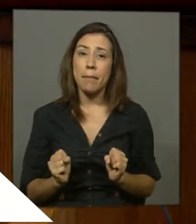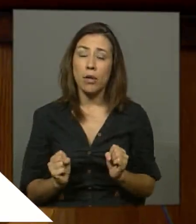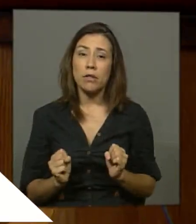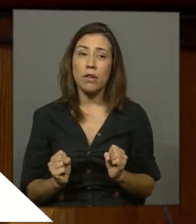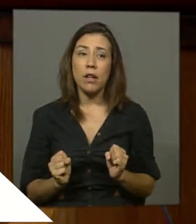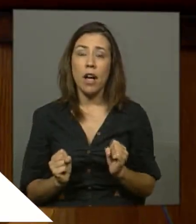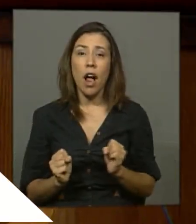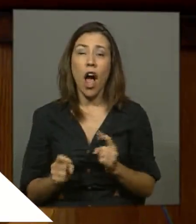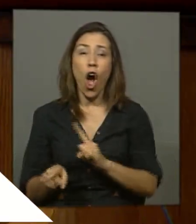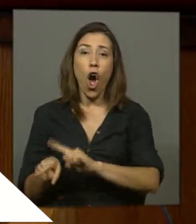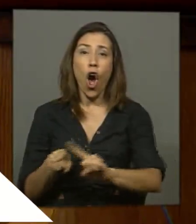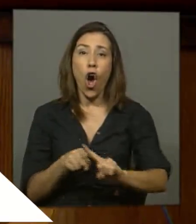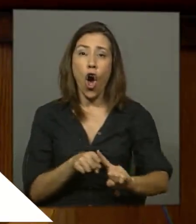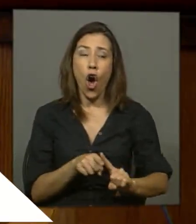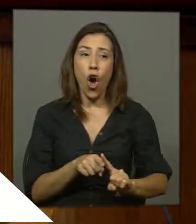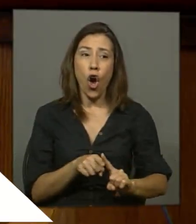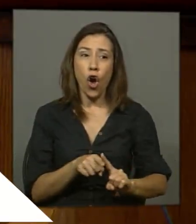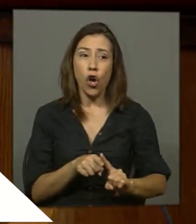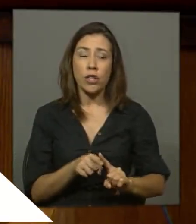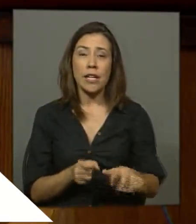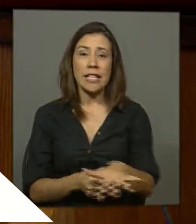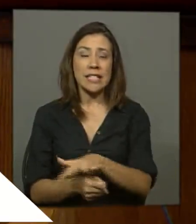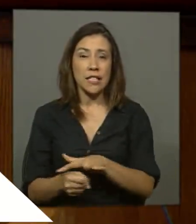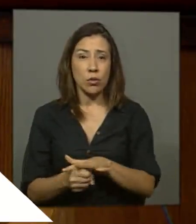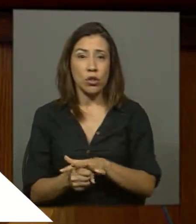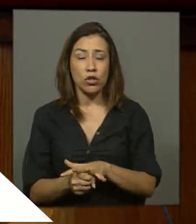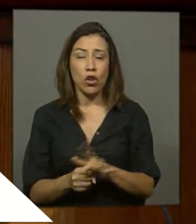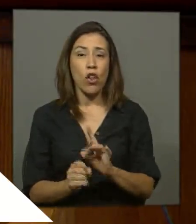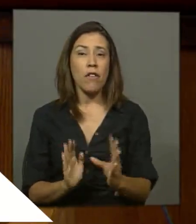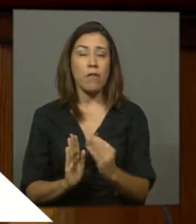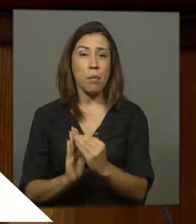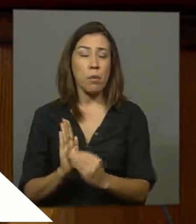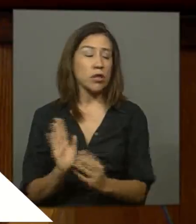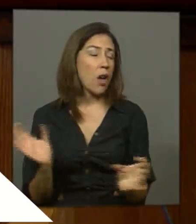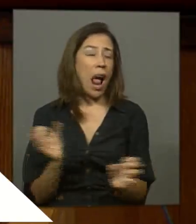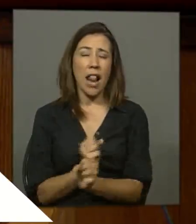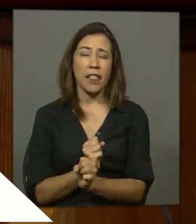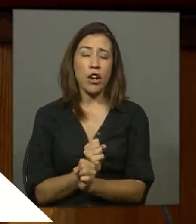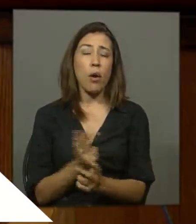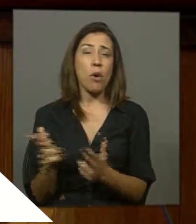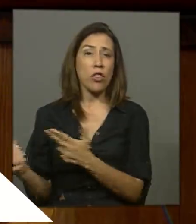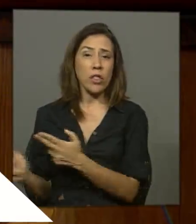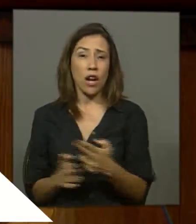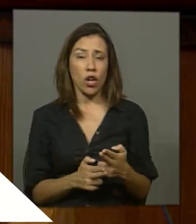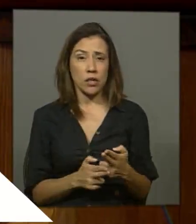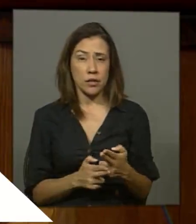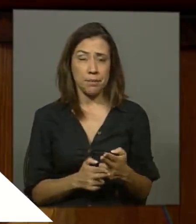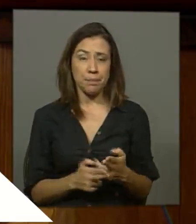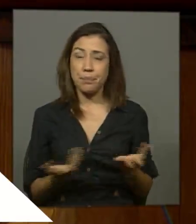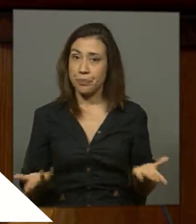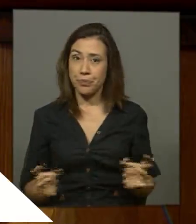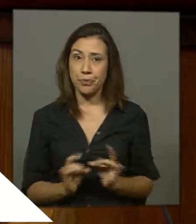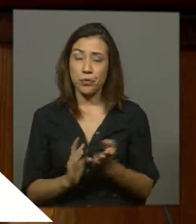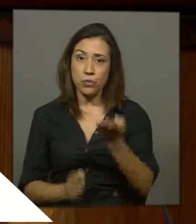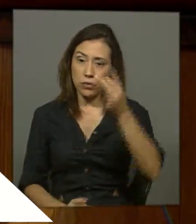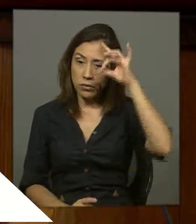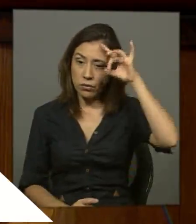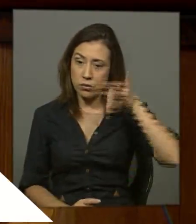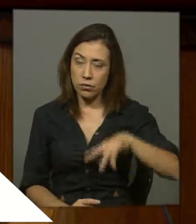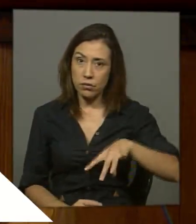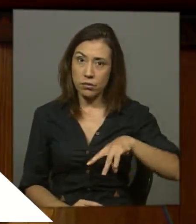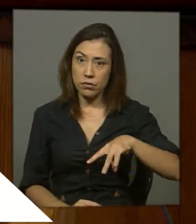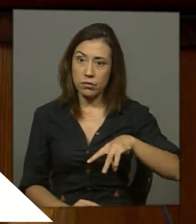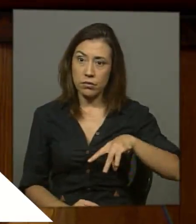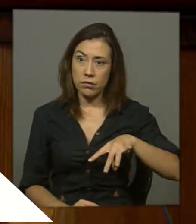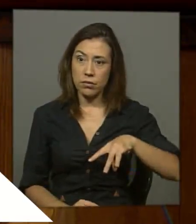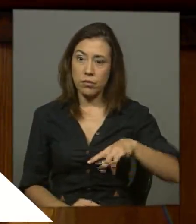ocurran otro tipo de de de situaciones que no deban ser calificados inmediatamente como terrorista desde luego usted sabe bien